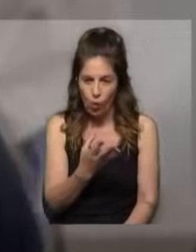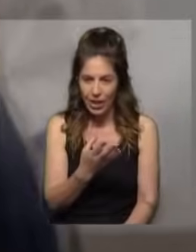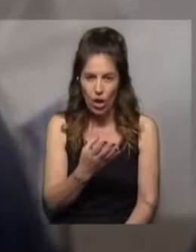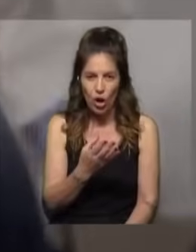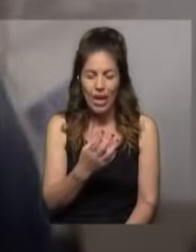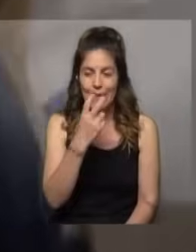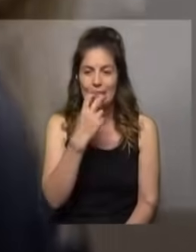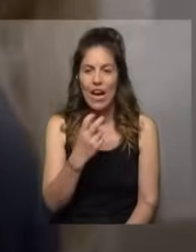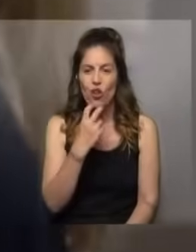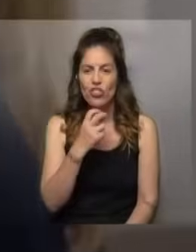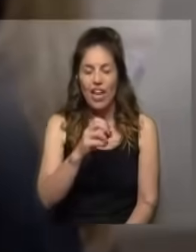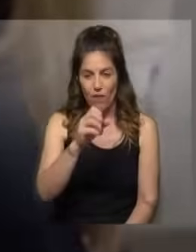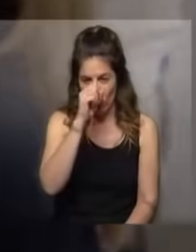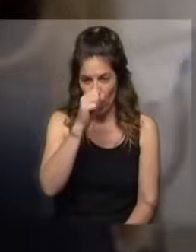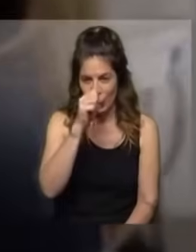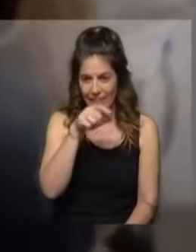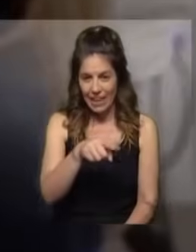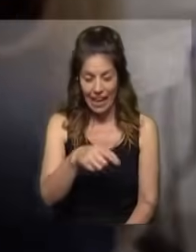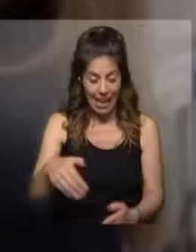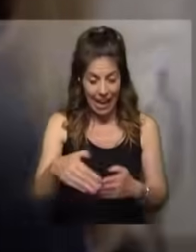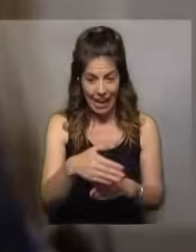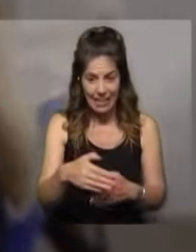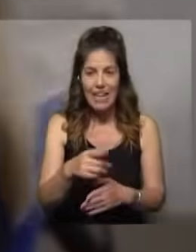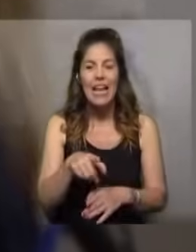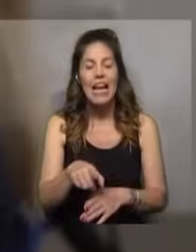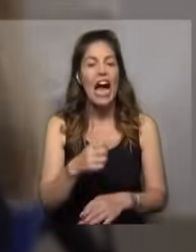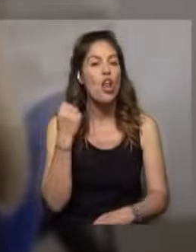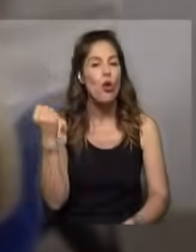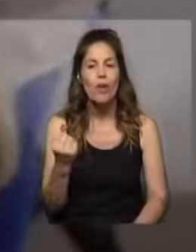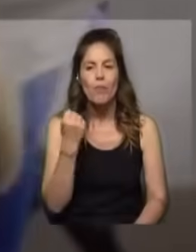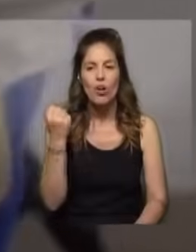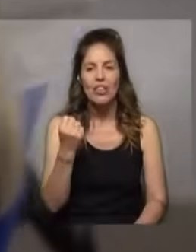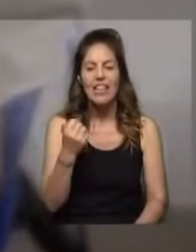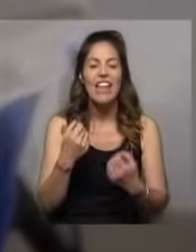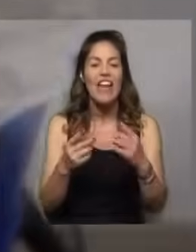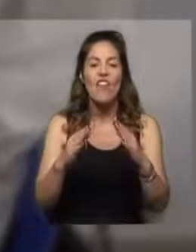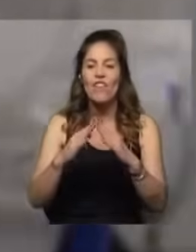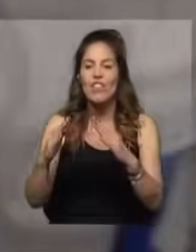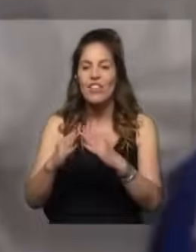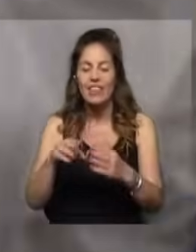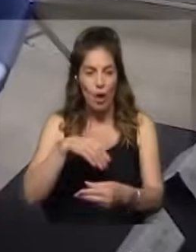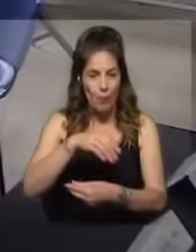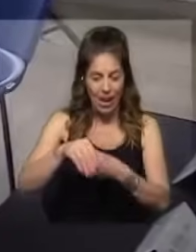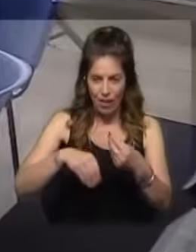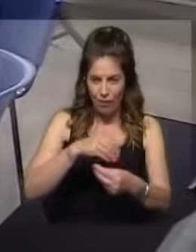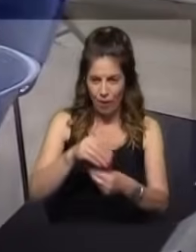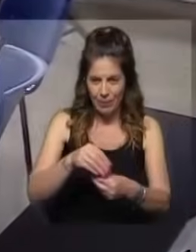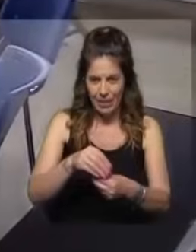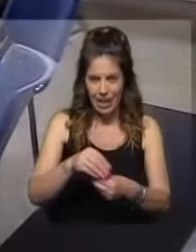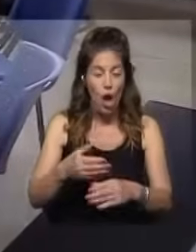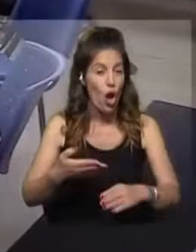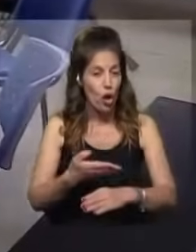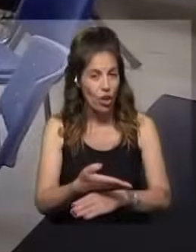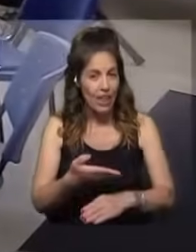San José y Florida lo importante acá No solo es que vamos a generar vivienda para familias verdad con la demanda